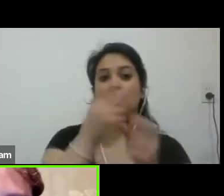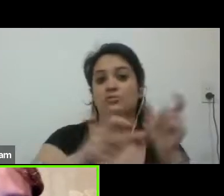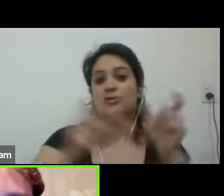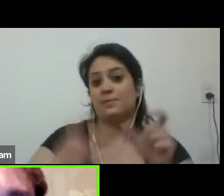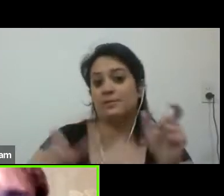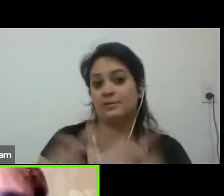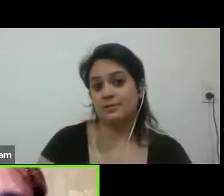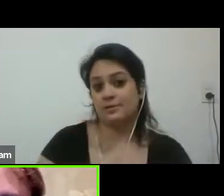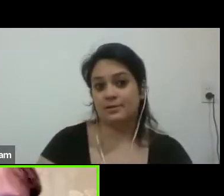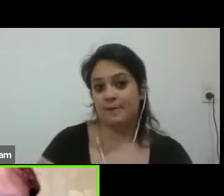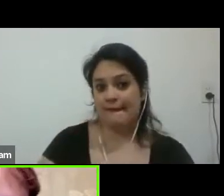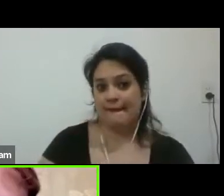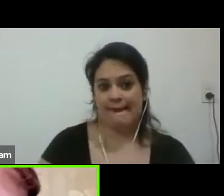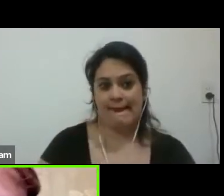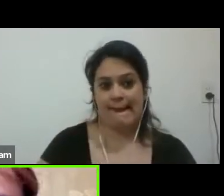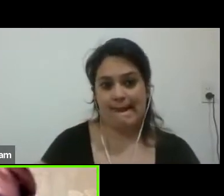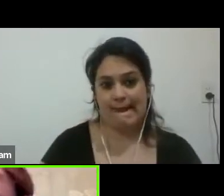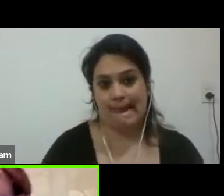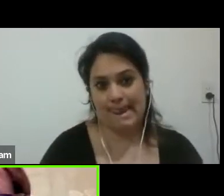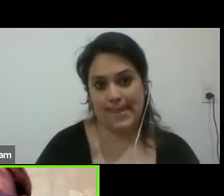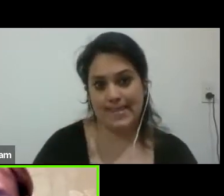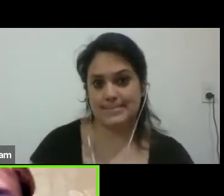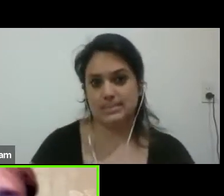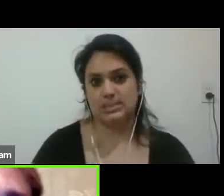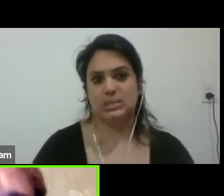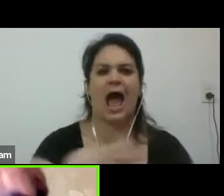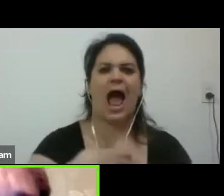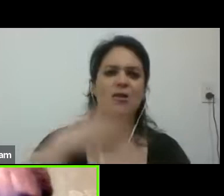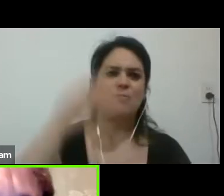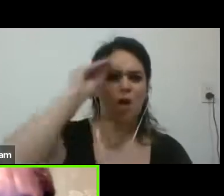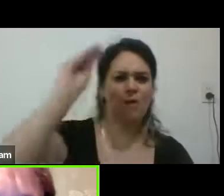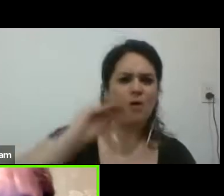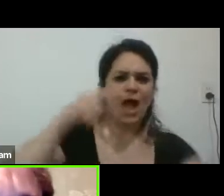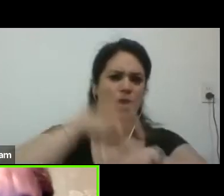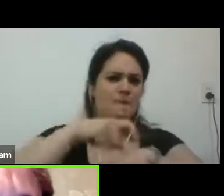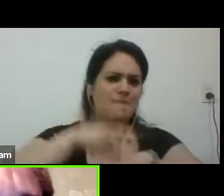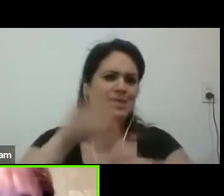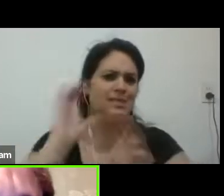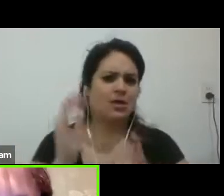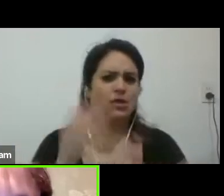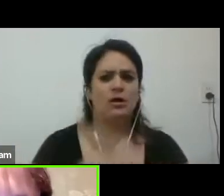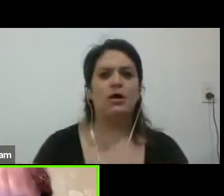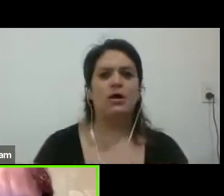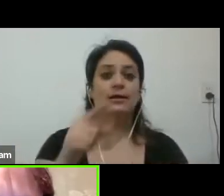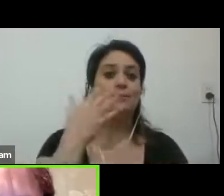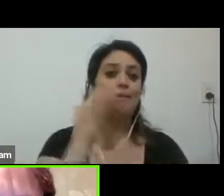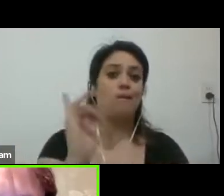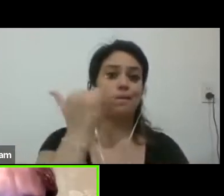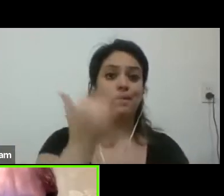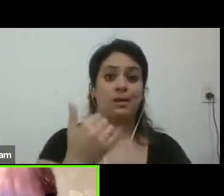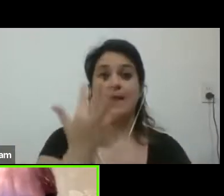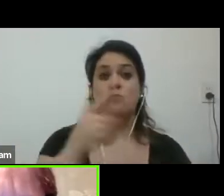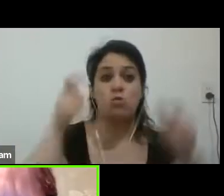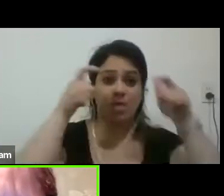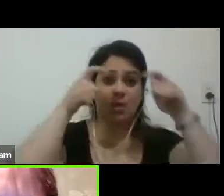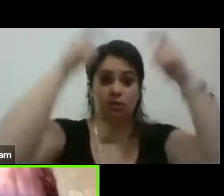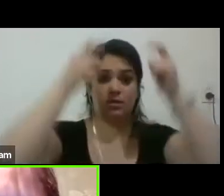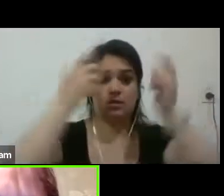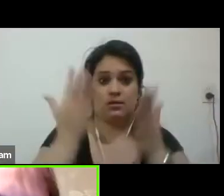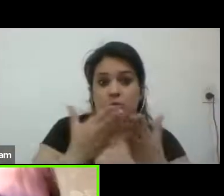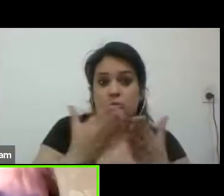cuando tenemos alumnos abogados médicos o lo que fuera que descubren en la gastronomía una fuerte vocación